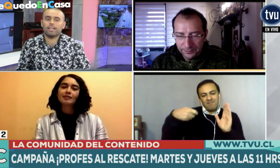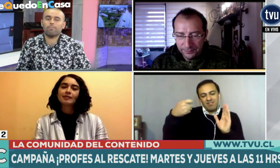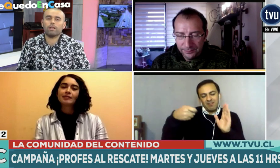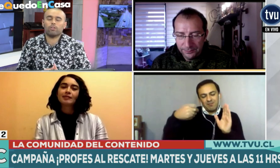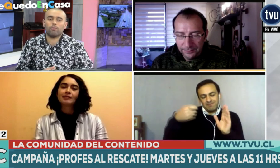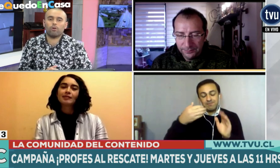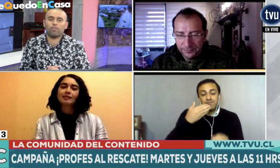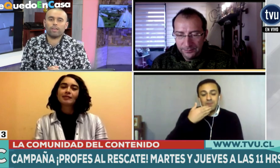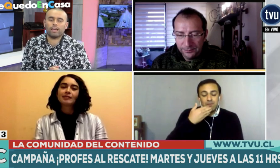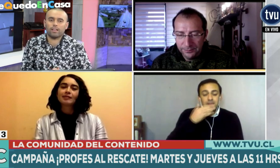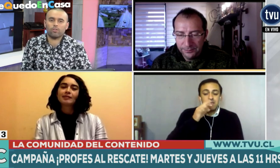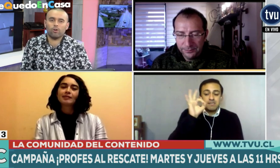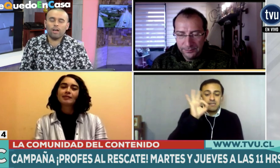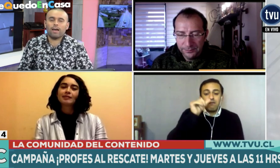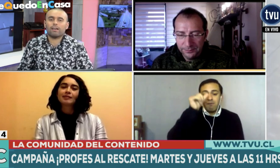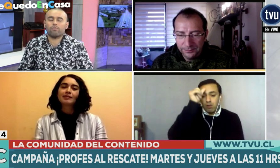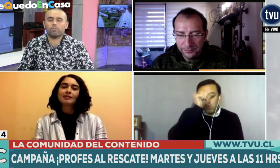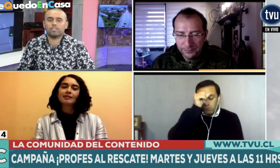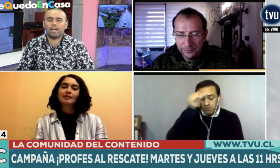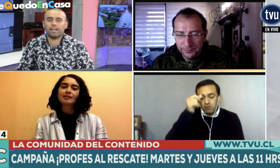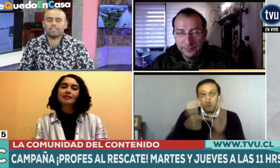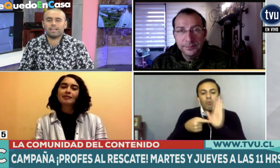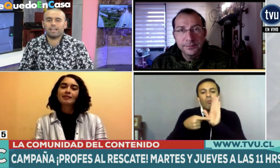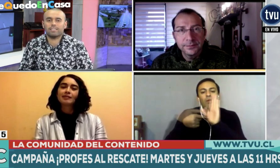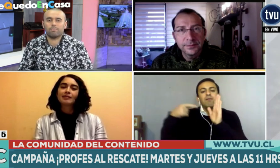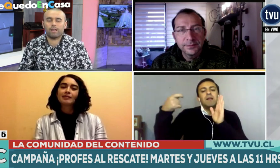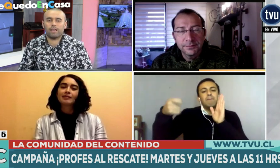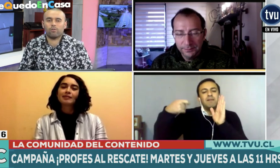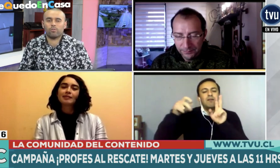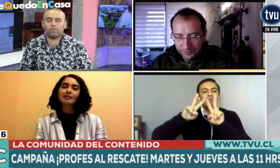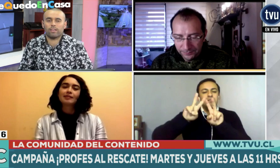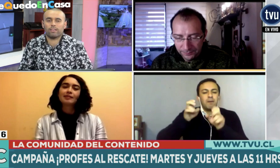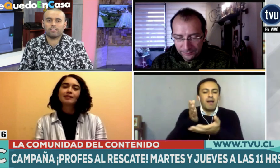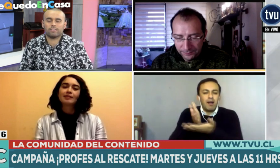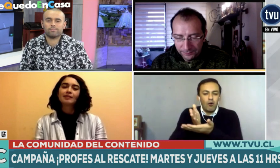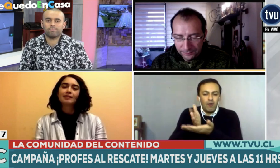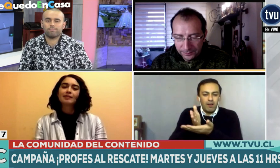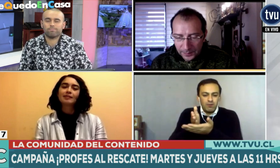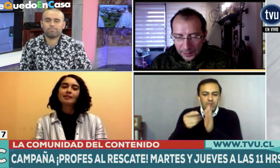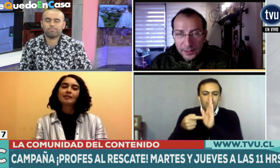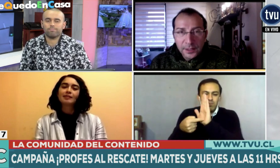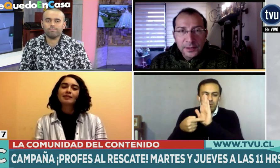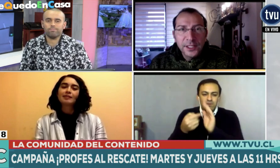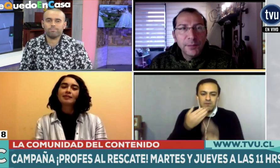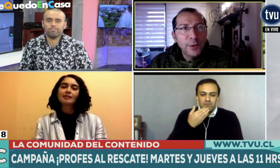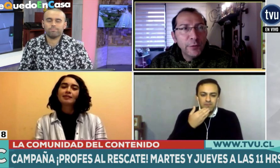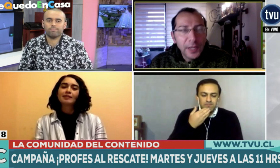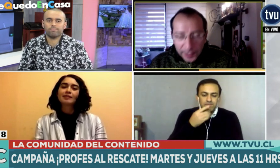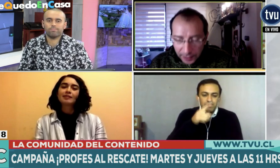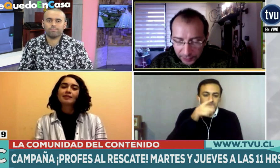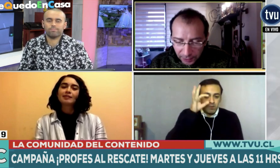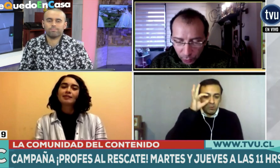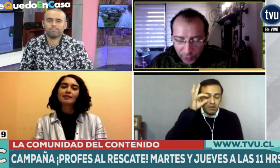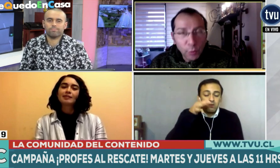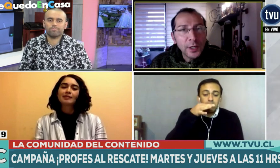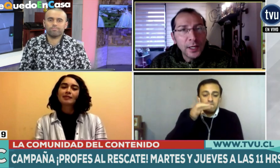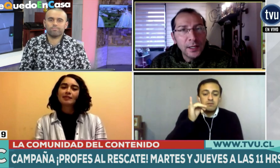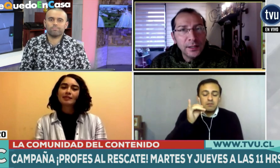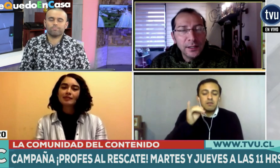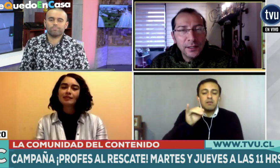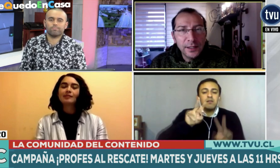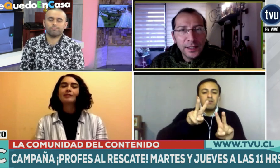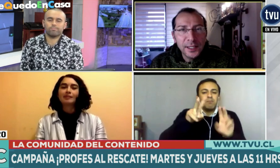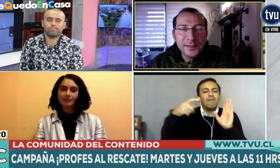el fin de semana también lo estamos dedicando a reforzar esas clases para los estudiantes. Sí, profe, al rescate lo que